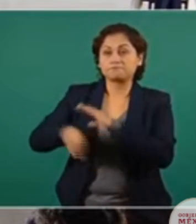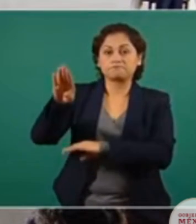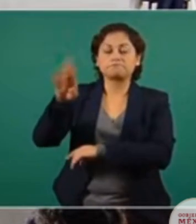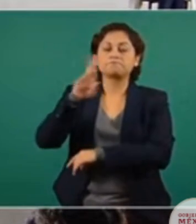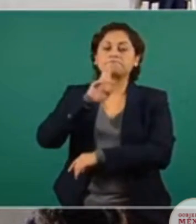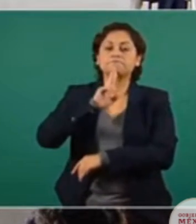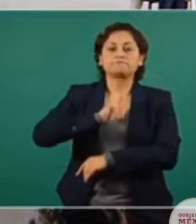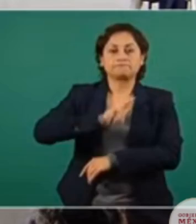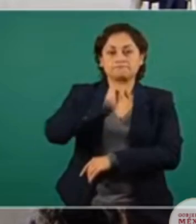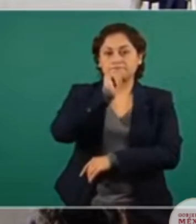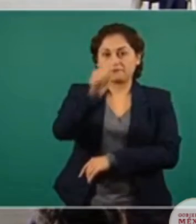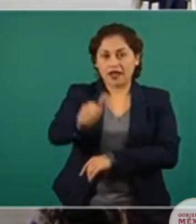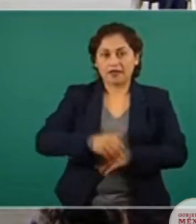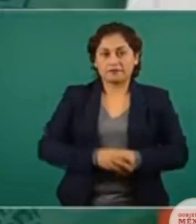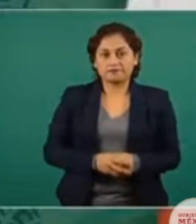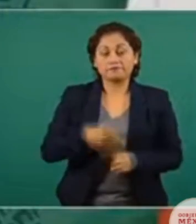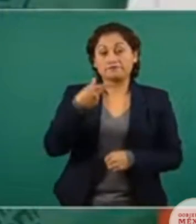Esa carta la filtraron